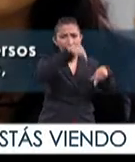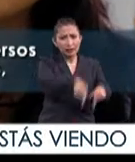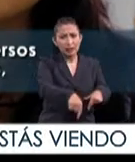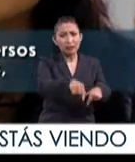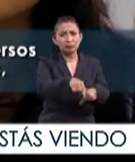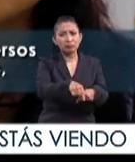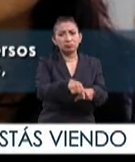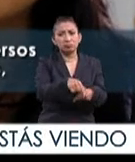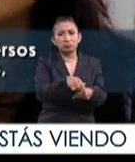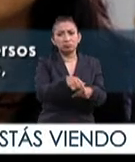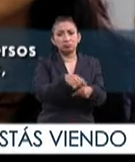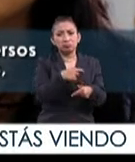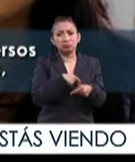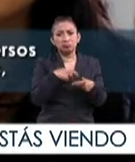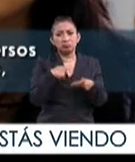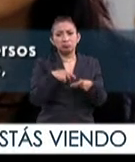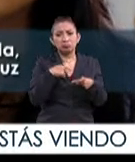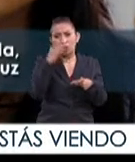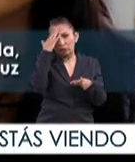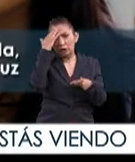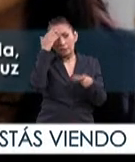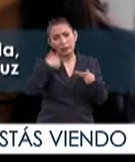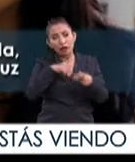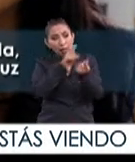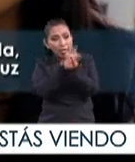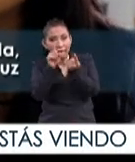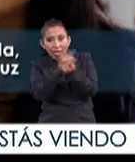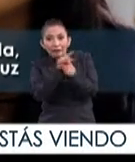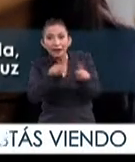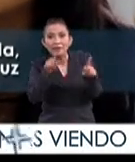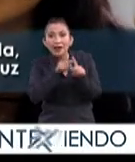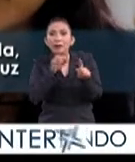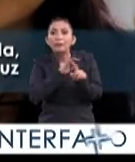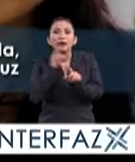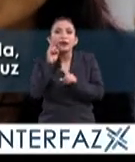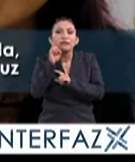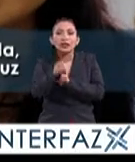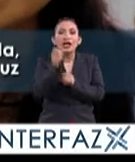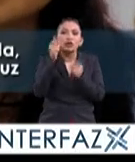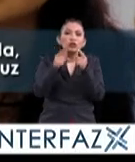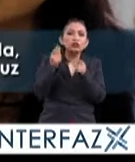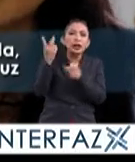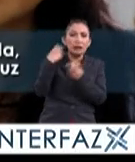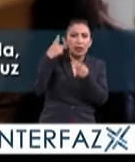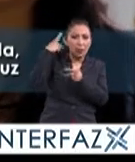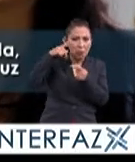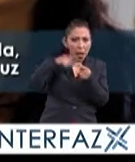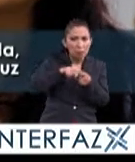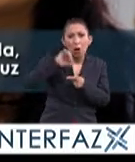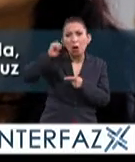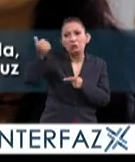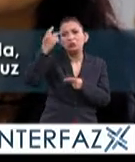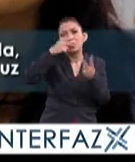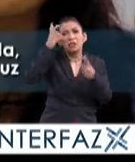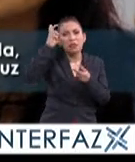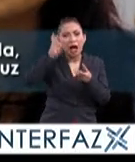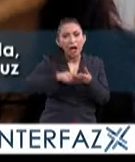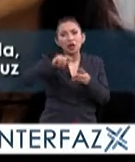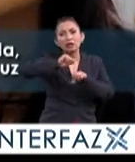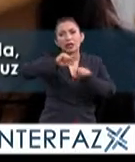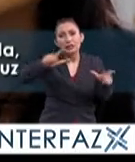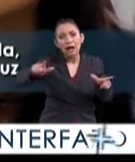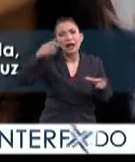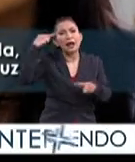Cachiquincan, pues alistan a Ninas Cojau, a Leuca Tlanas Cojau, y